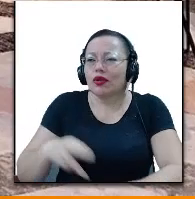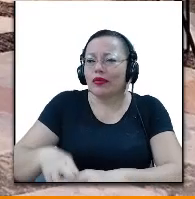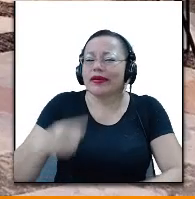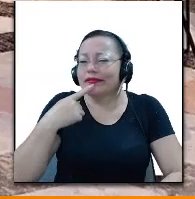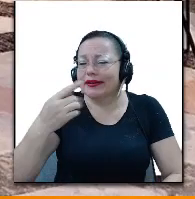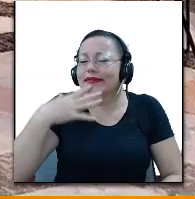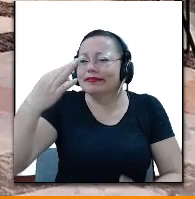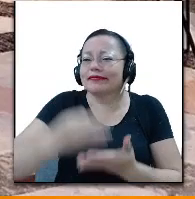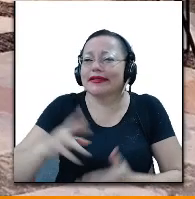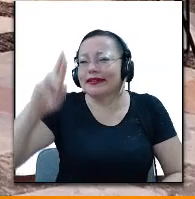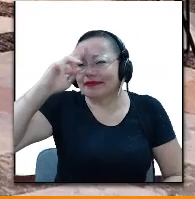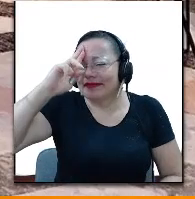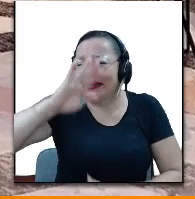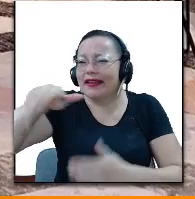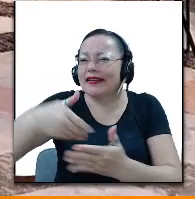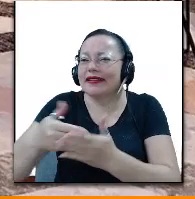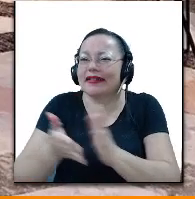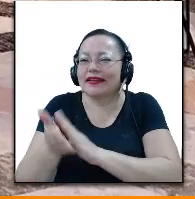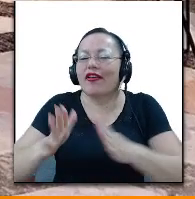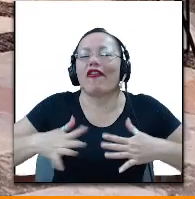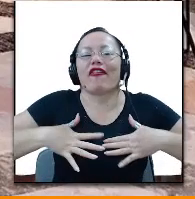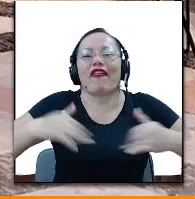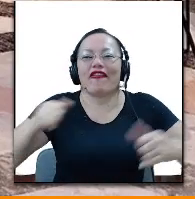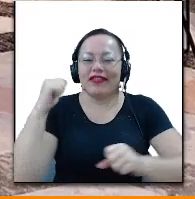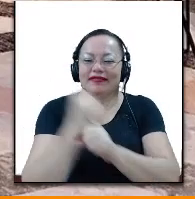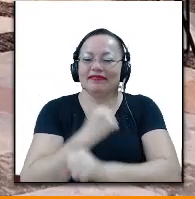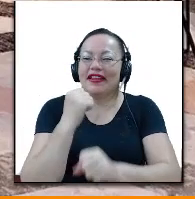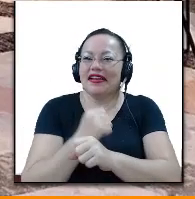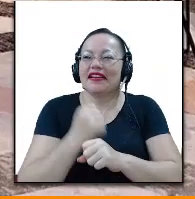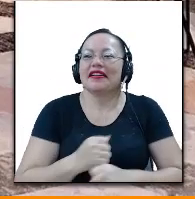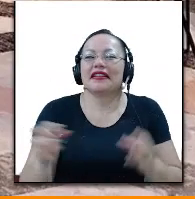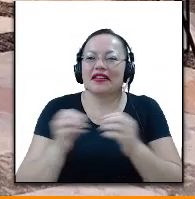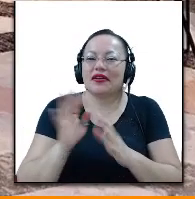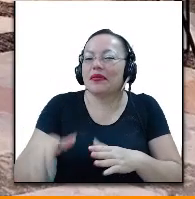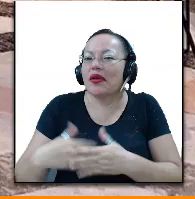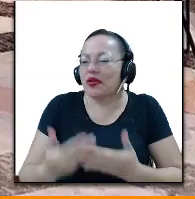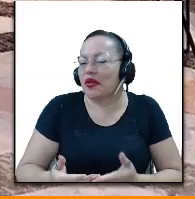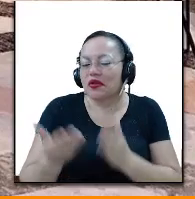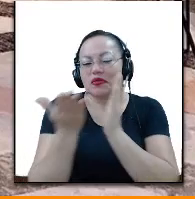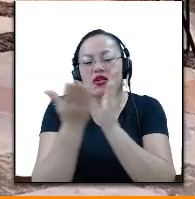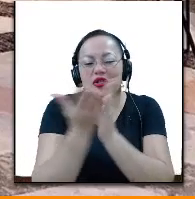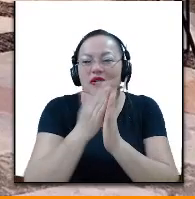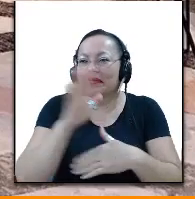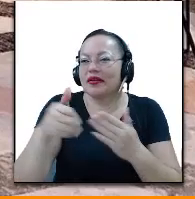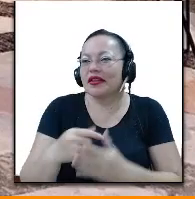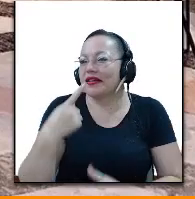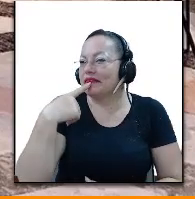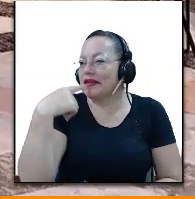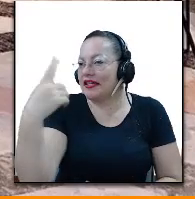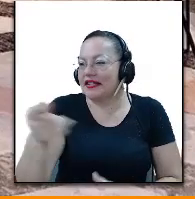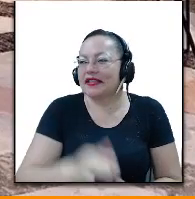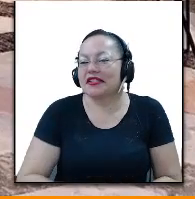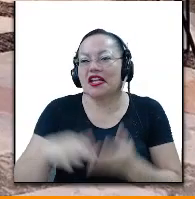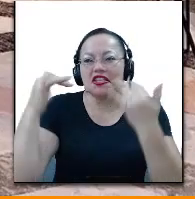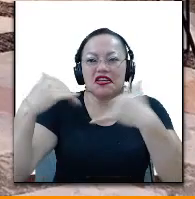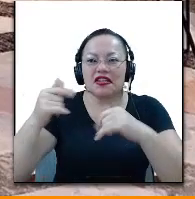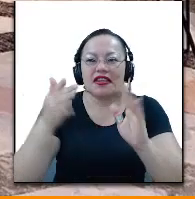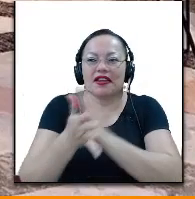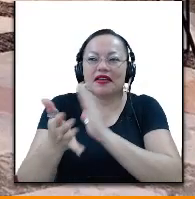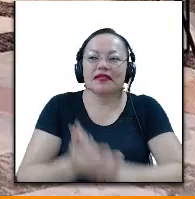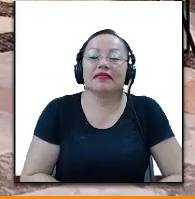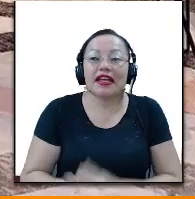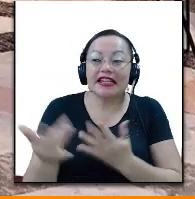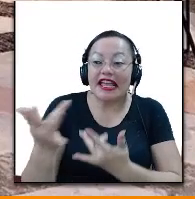verdad. Están totalmente felices trabajando desde casa, estudiando desde casa, como debe ser. Y ya, están esperando un